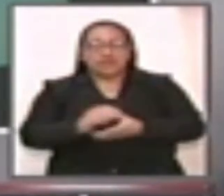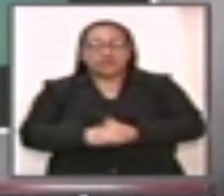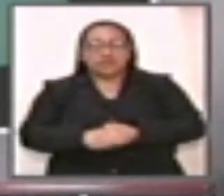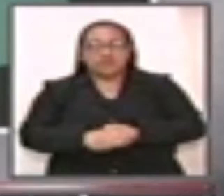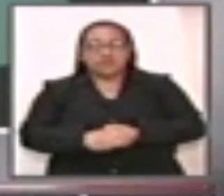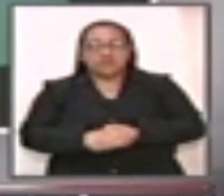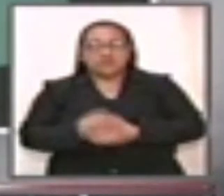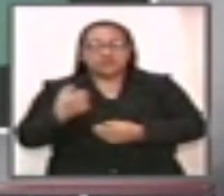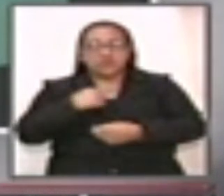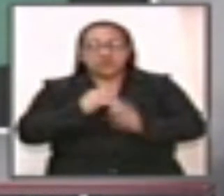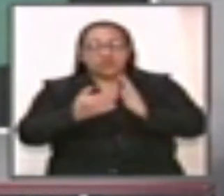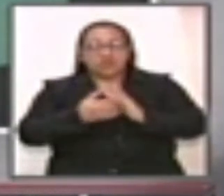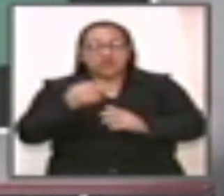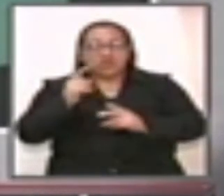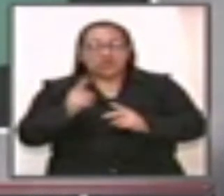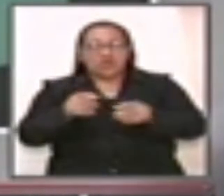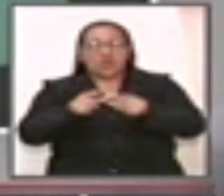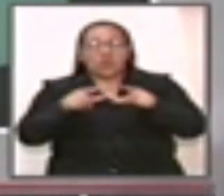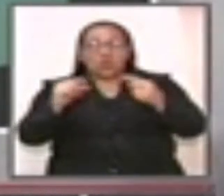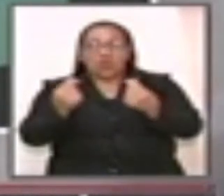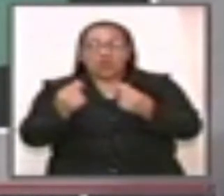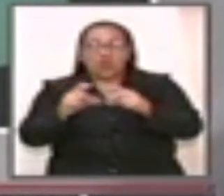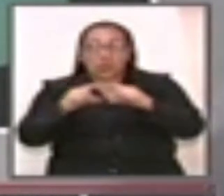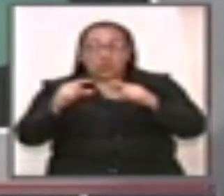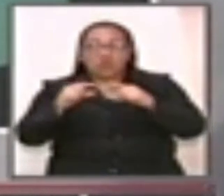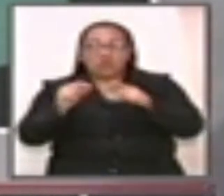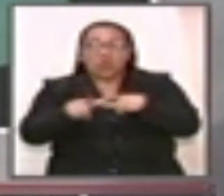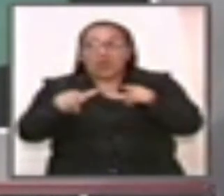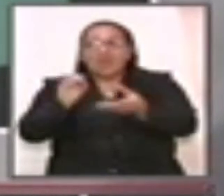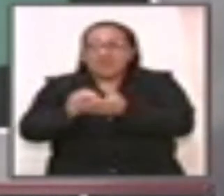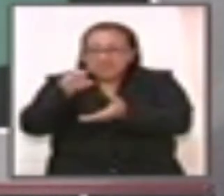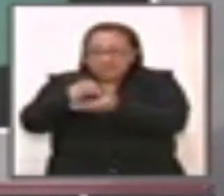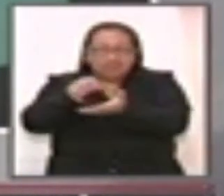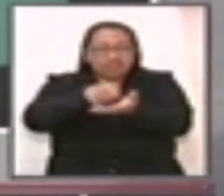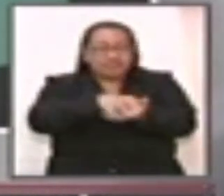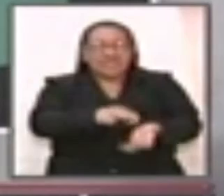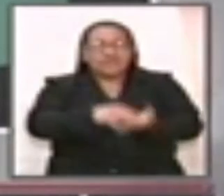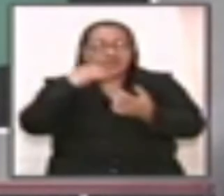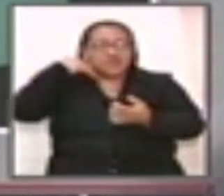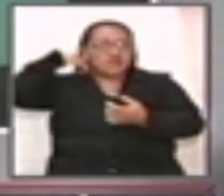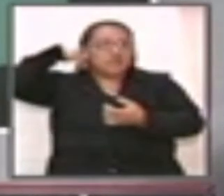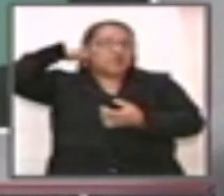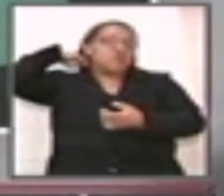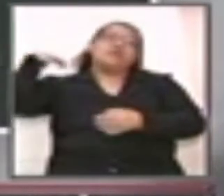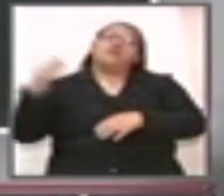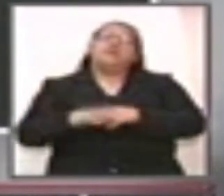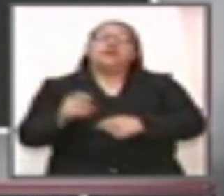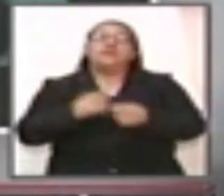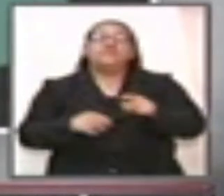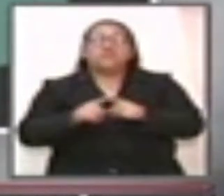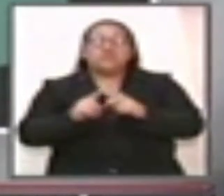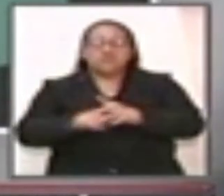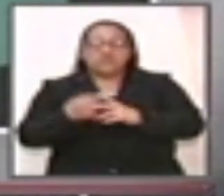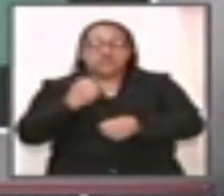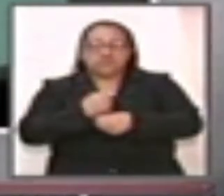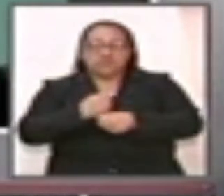nosotros estamos identificando nichos cada vez más segmentados y más especializados de mercado y luego también hemos empezado